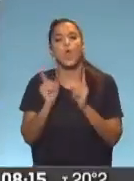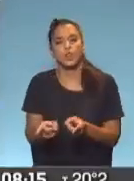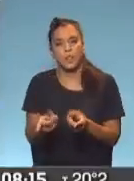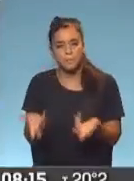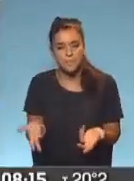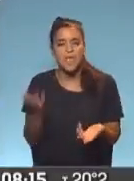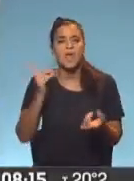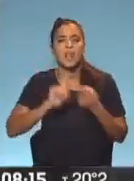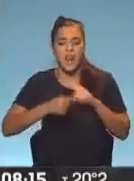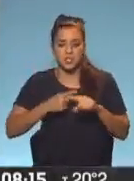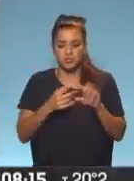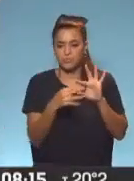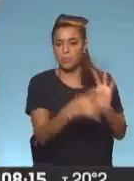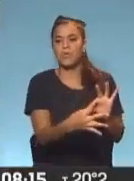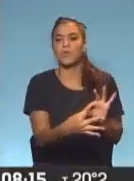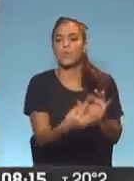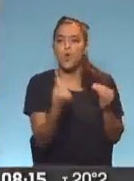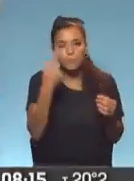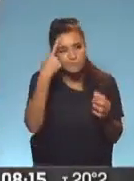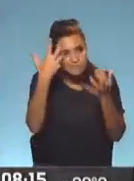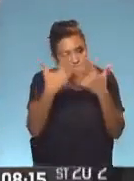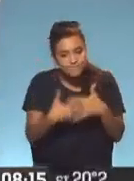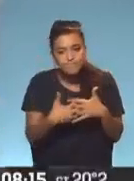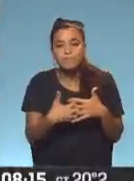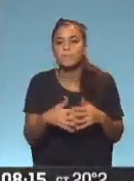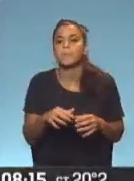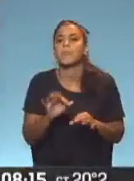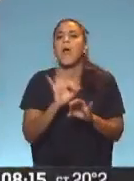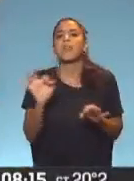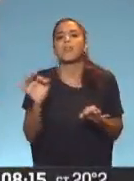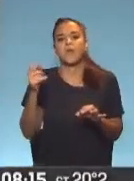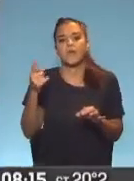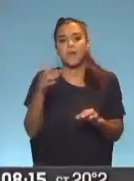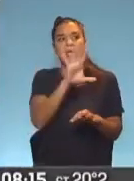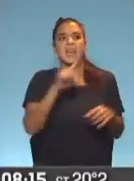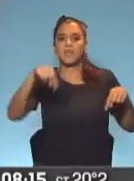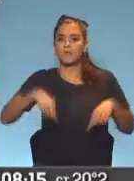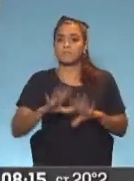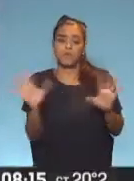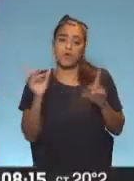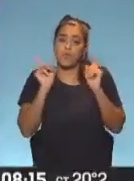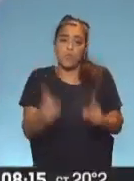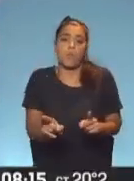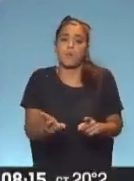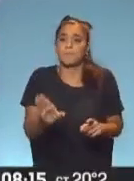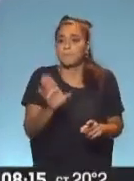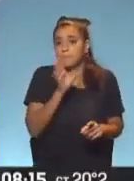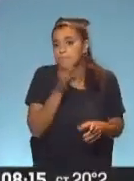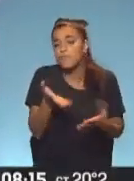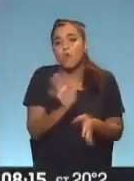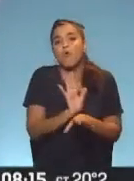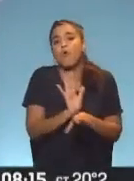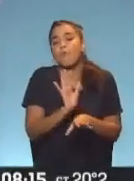antes, las relaciones interpersonales. De repente nadie elige esto y sin embargo se abren espacios